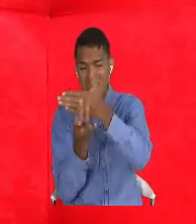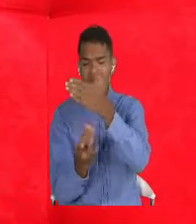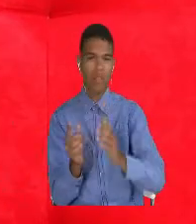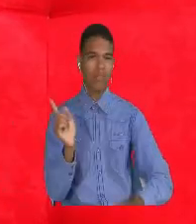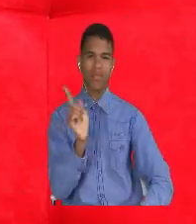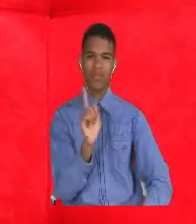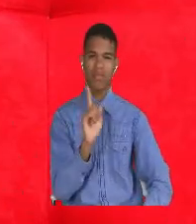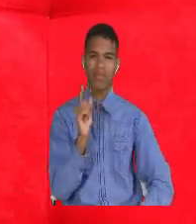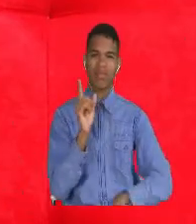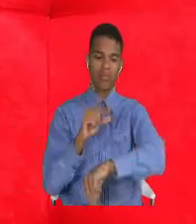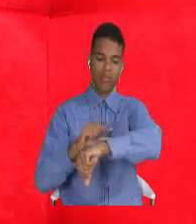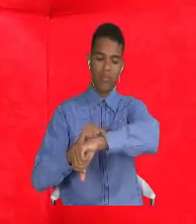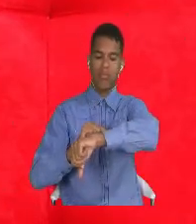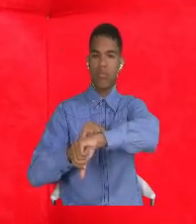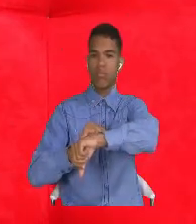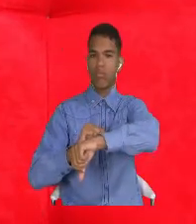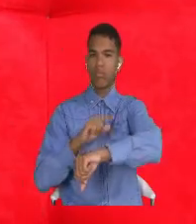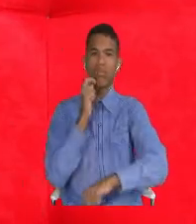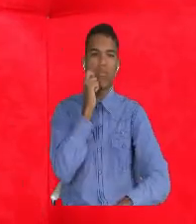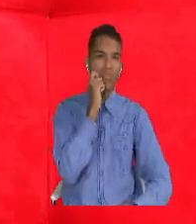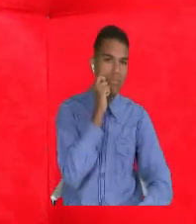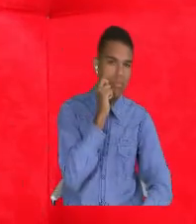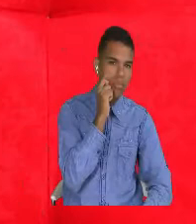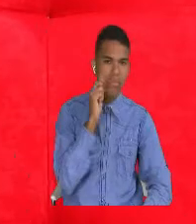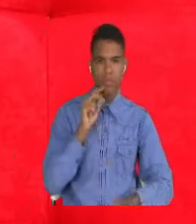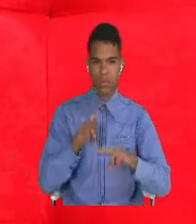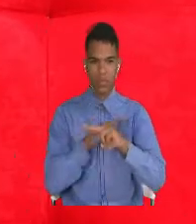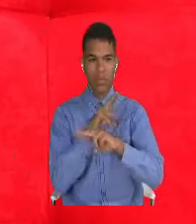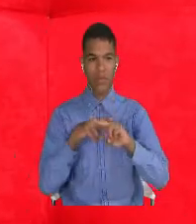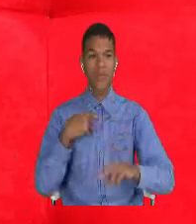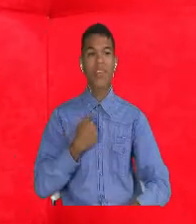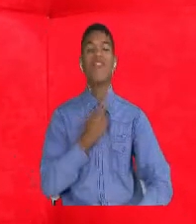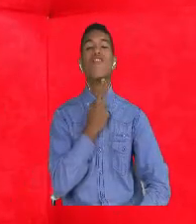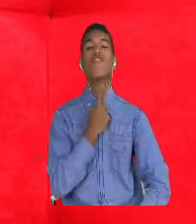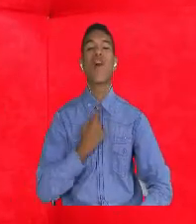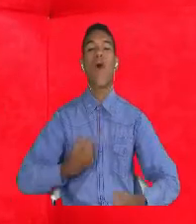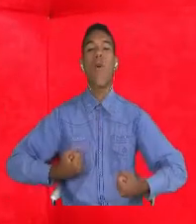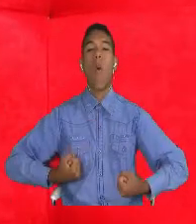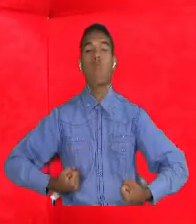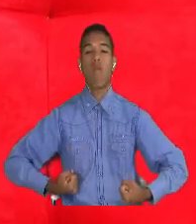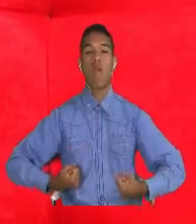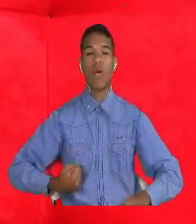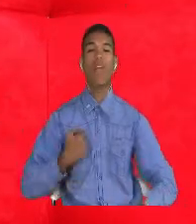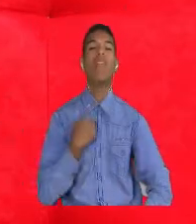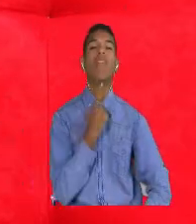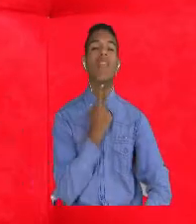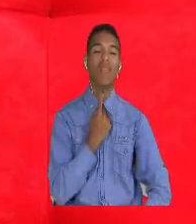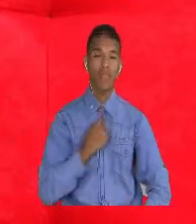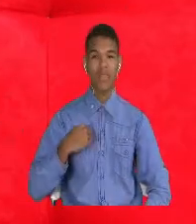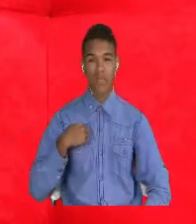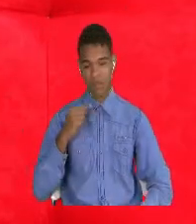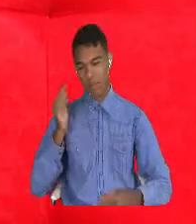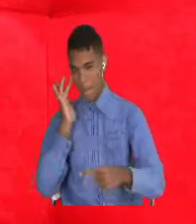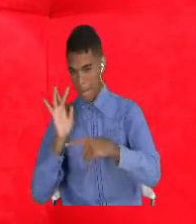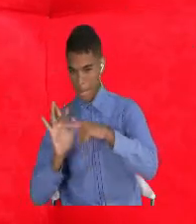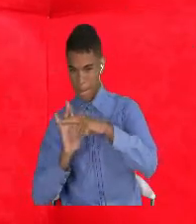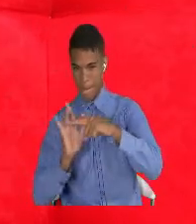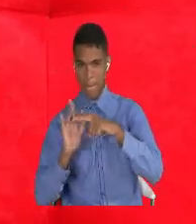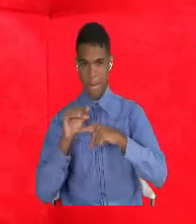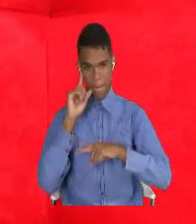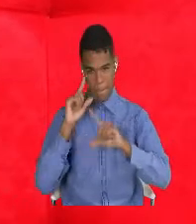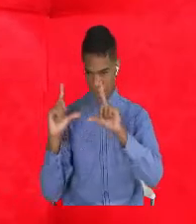complicado un poquito. A mí me gusta, la verdad, trabajar con mucha gordita, y si ustedes se dan cuenta en mi Facebook, la verdad, yo trabajo y muestro las fotos